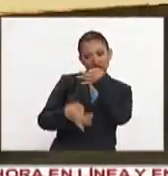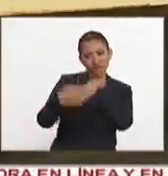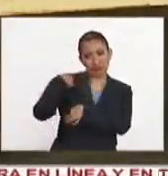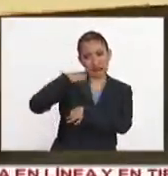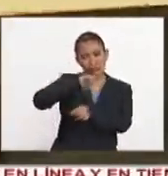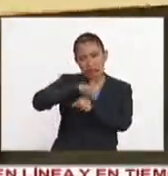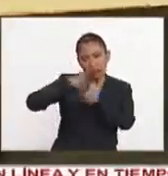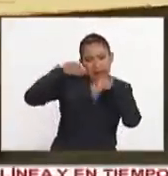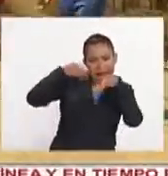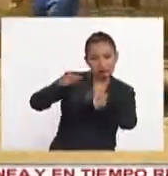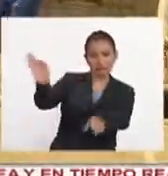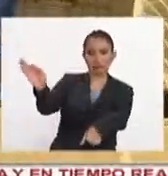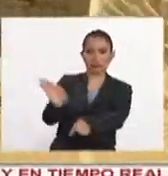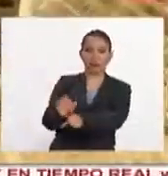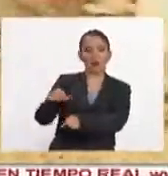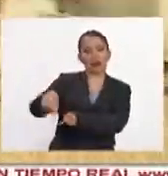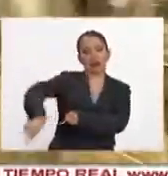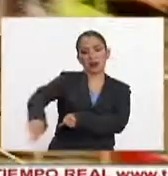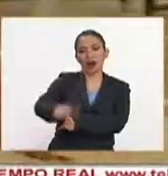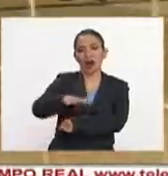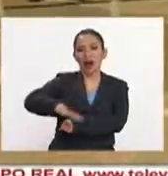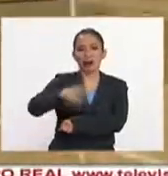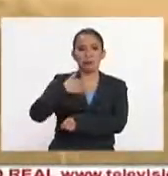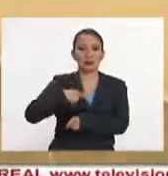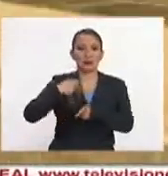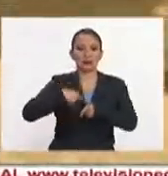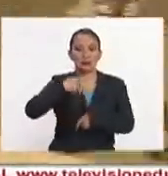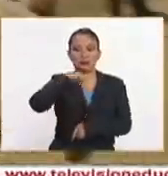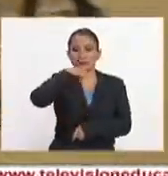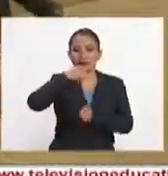encargue exclusivamente de proteger a este sector de la sociedad.